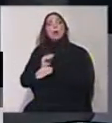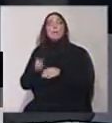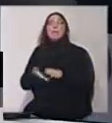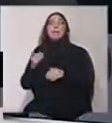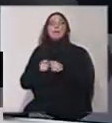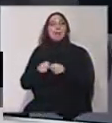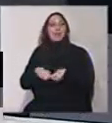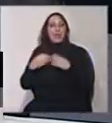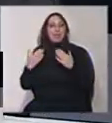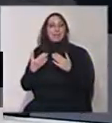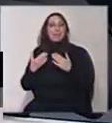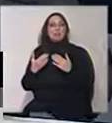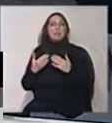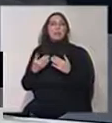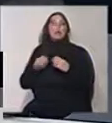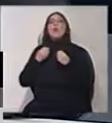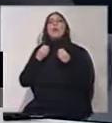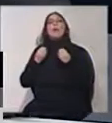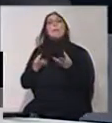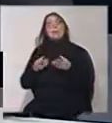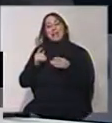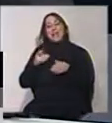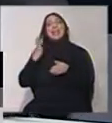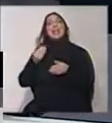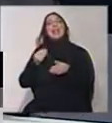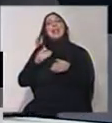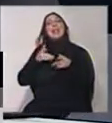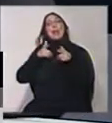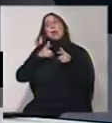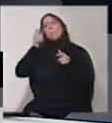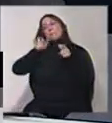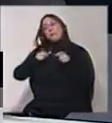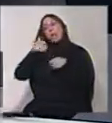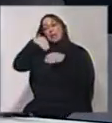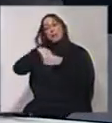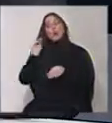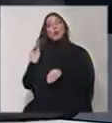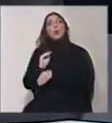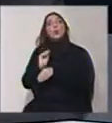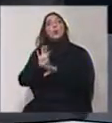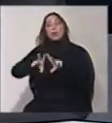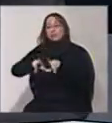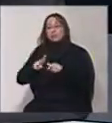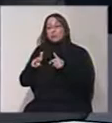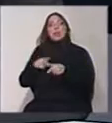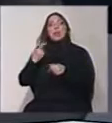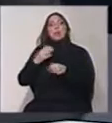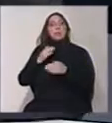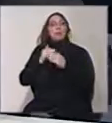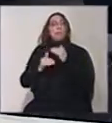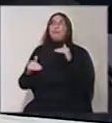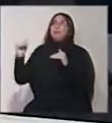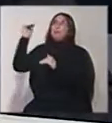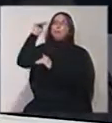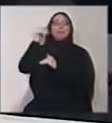según el cual, bueno, lo que ocurre es que las bandas criminales van conformando subculturas que después terminan por desbordarnos y terminan por generar